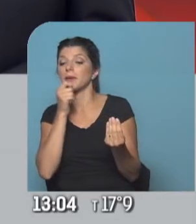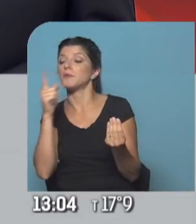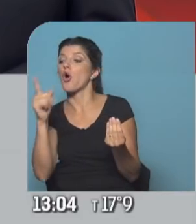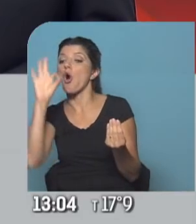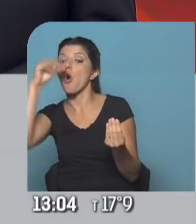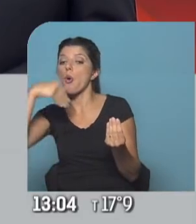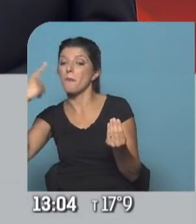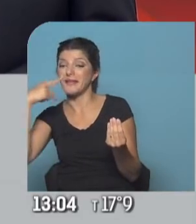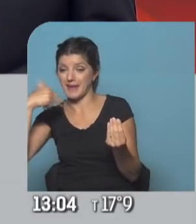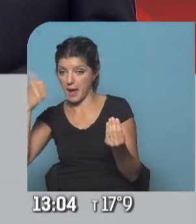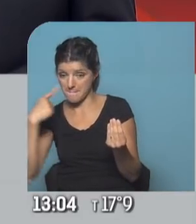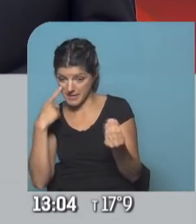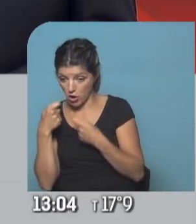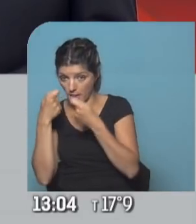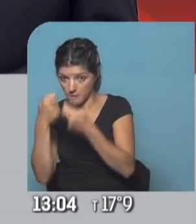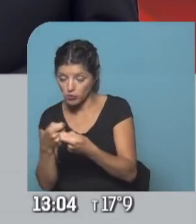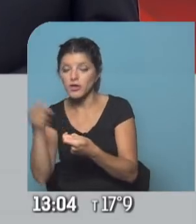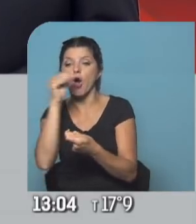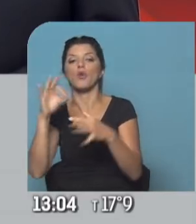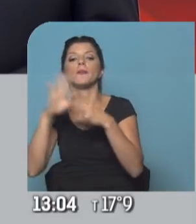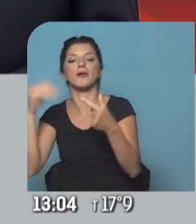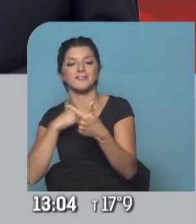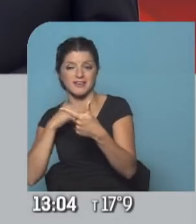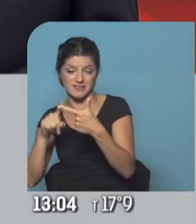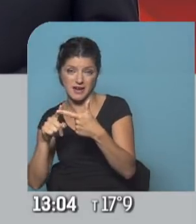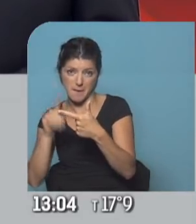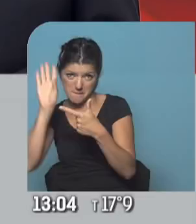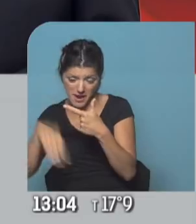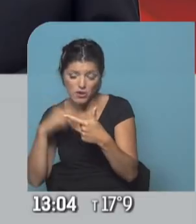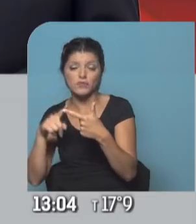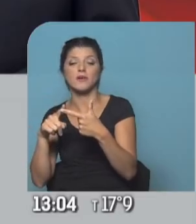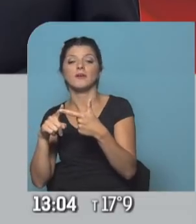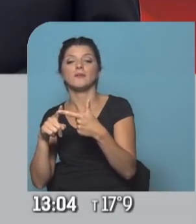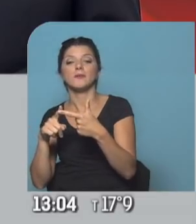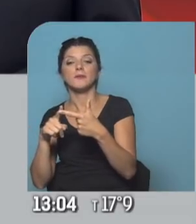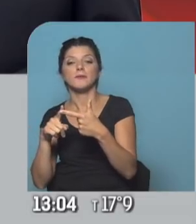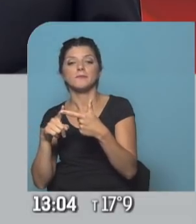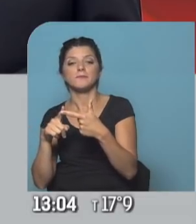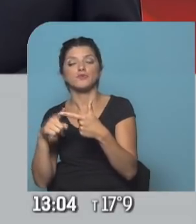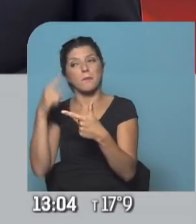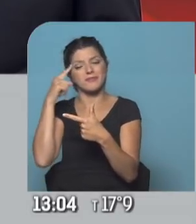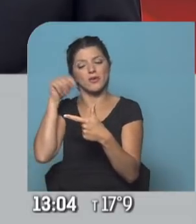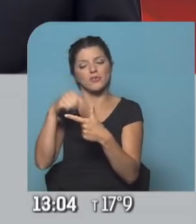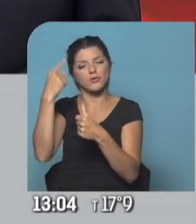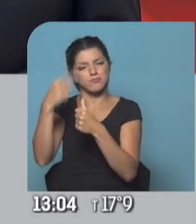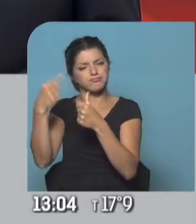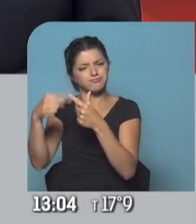Sominami o votantes de la democracia cristiana tal vez un poco menos. Yo tengo la sensación de que va a haber un